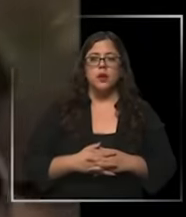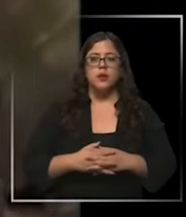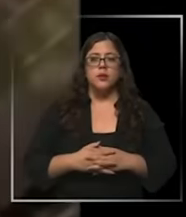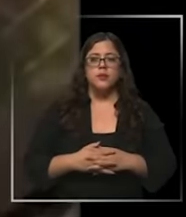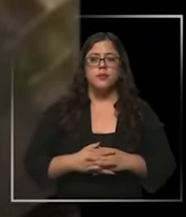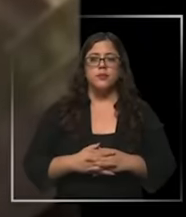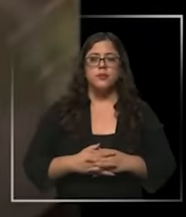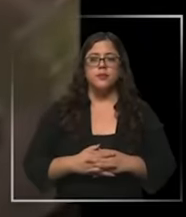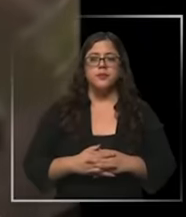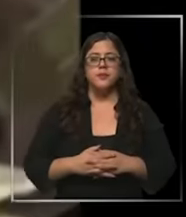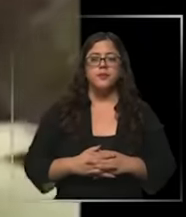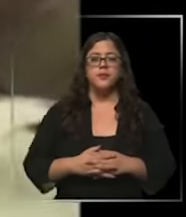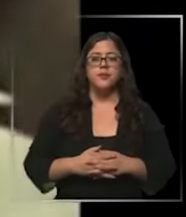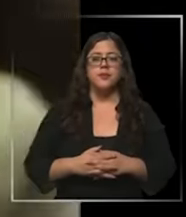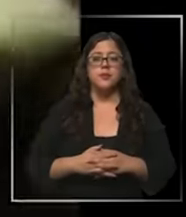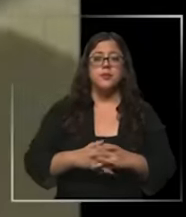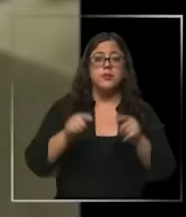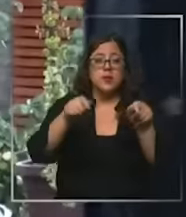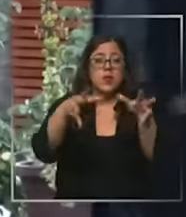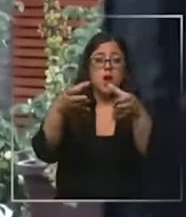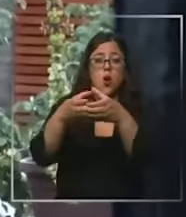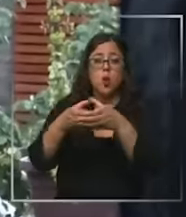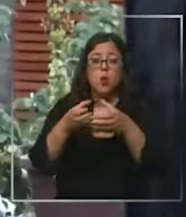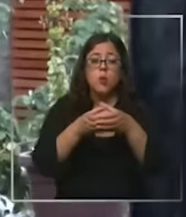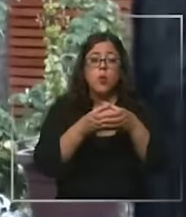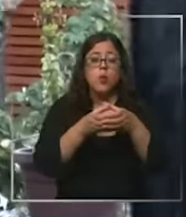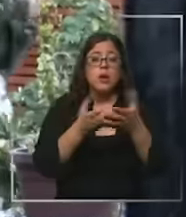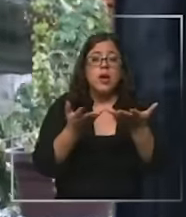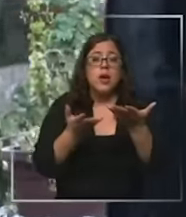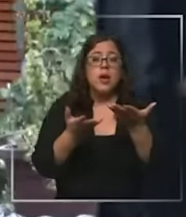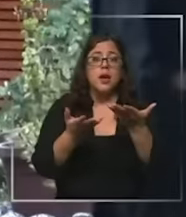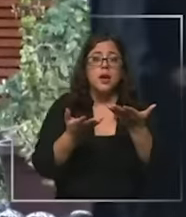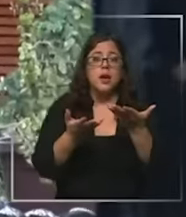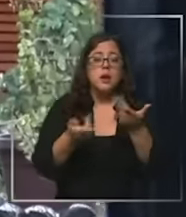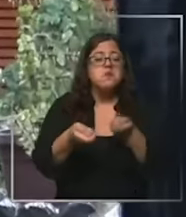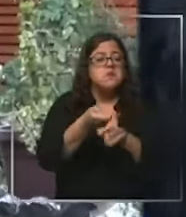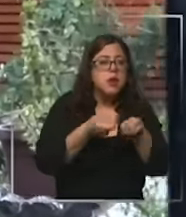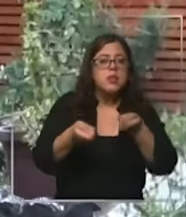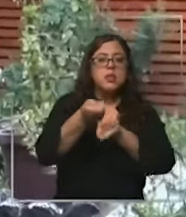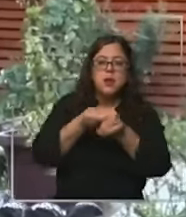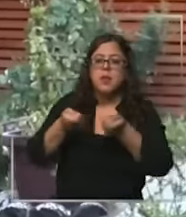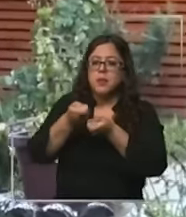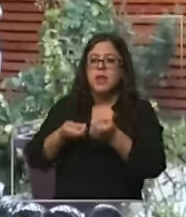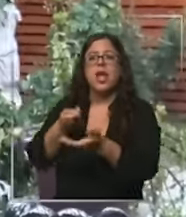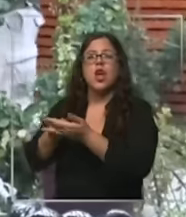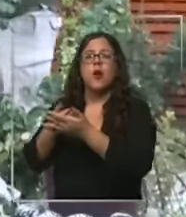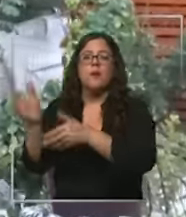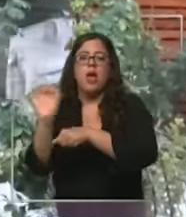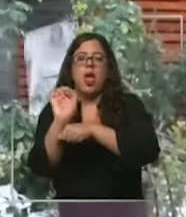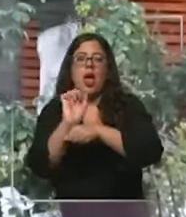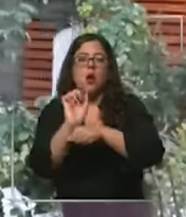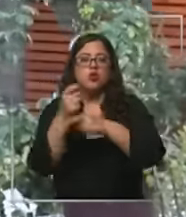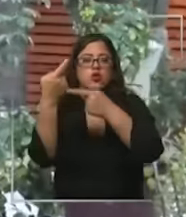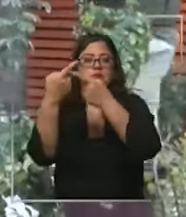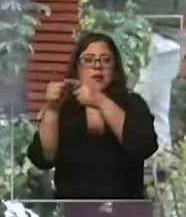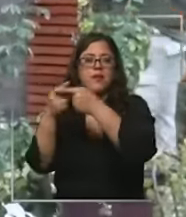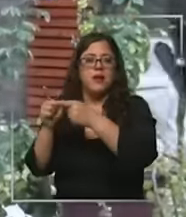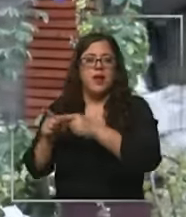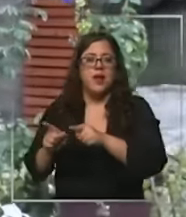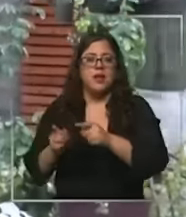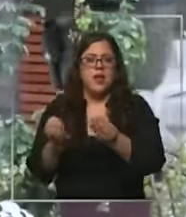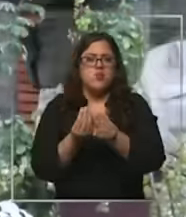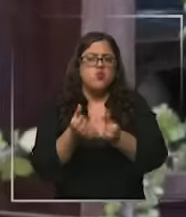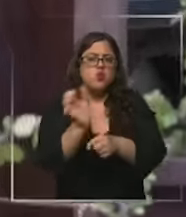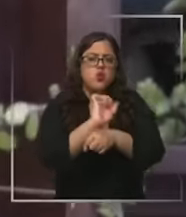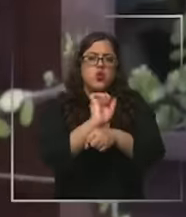Generalmente estas organizaciones capitalizan, ¿no es cierto?, sus ventas con distintos vehículos. Hemos encontrado varios